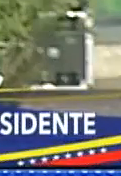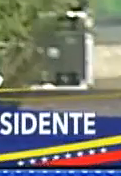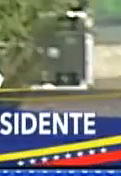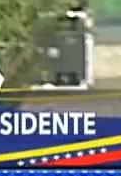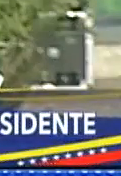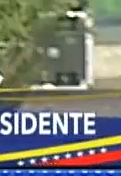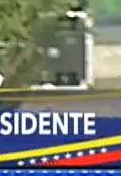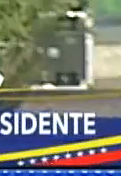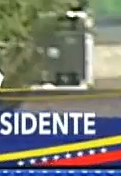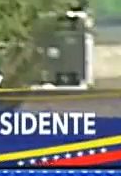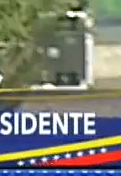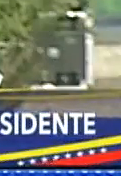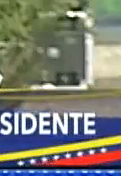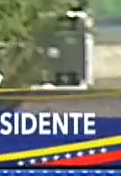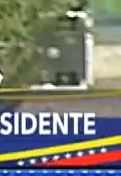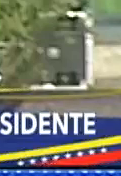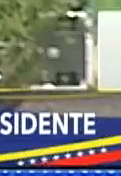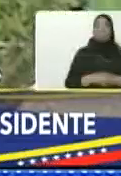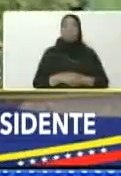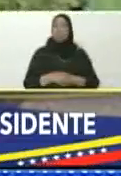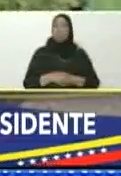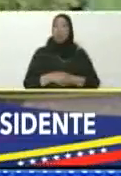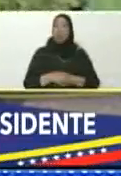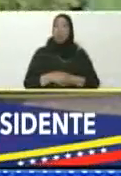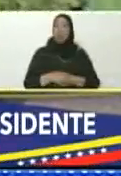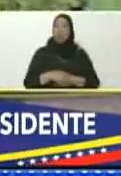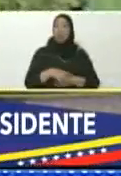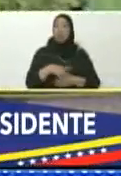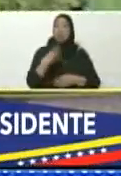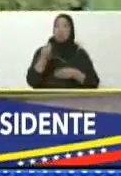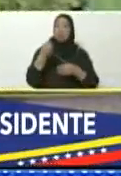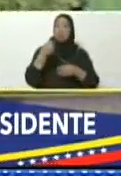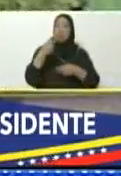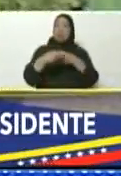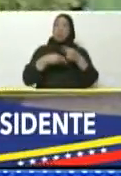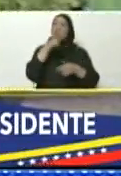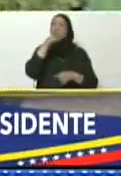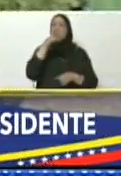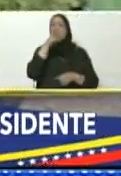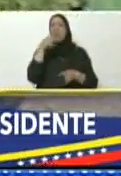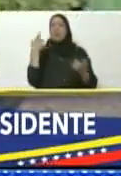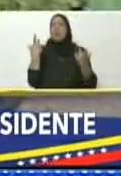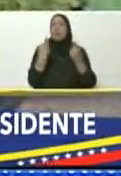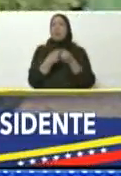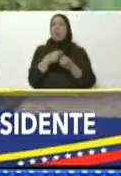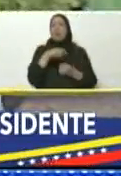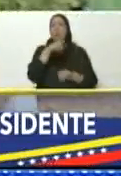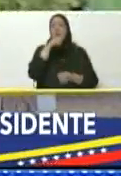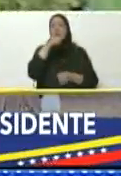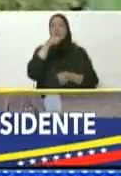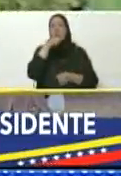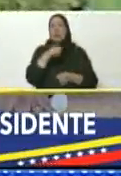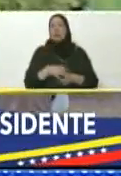del pueblo de Chávez. Estamos dando ejemplo en la construcción de la nueva democracia.